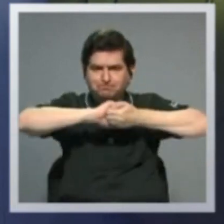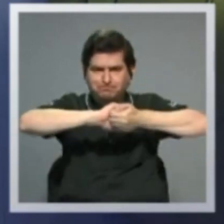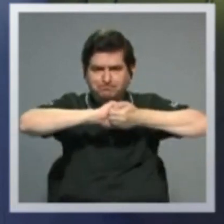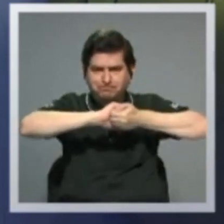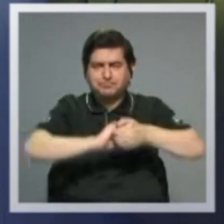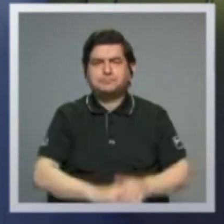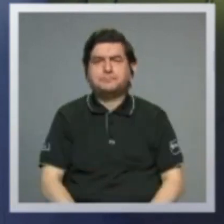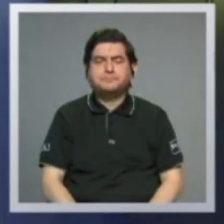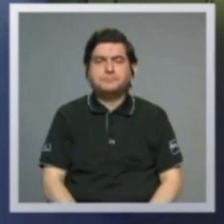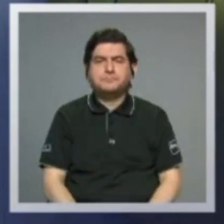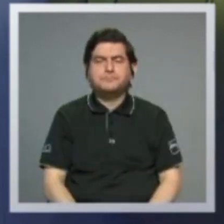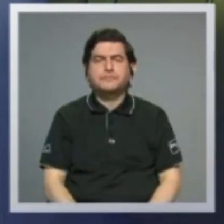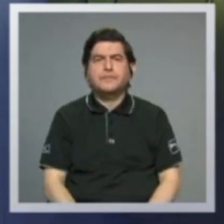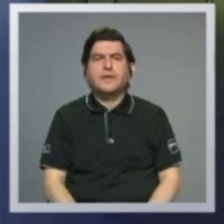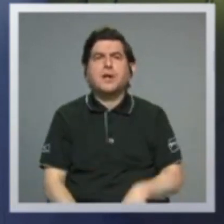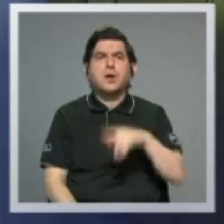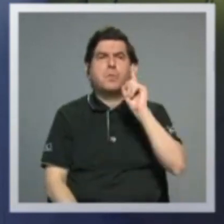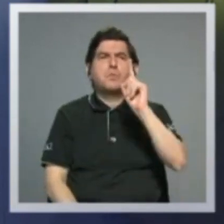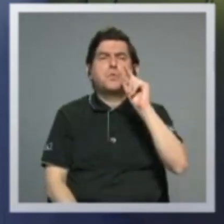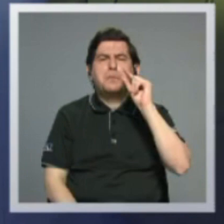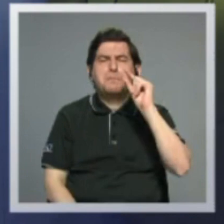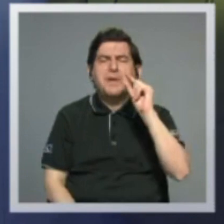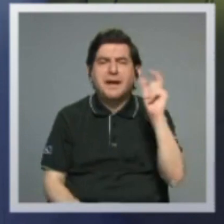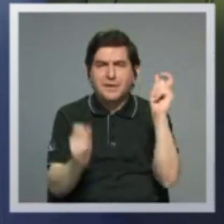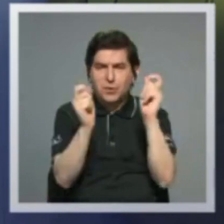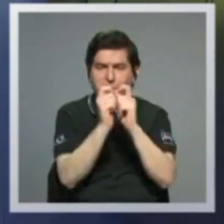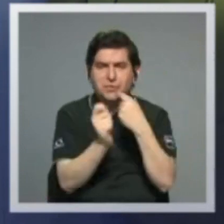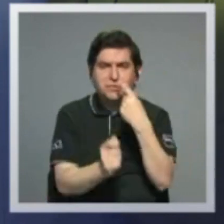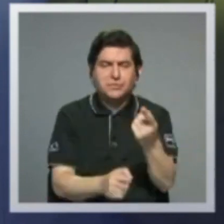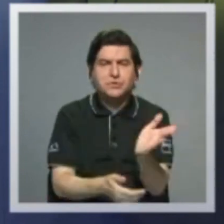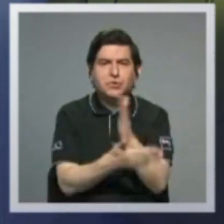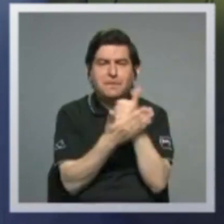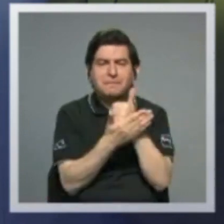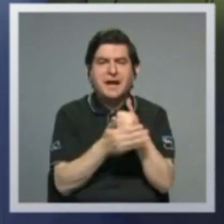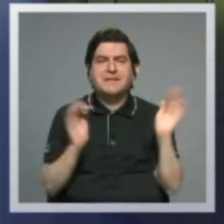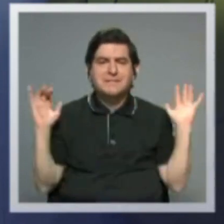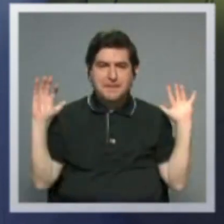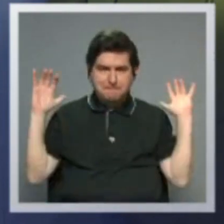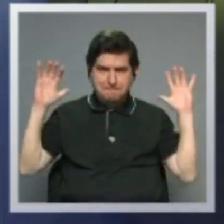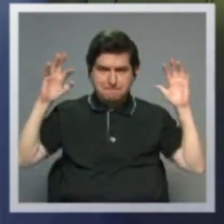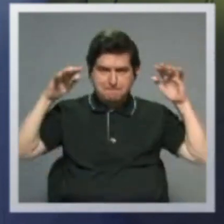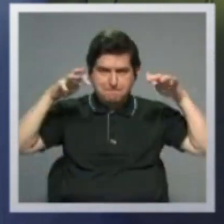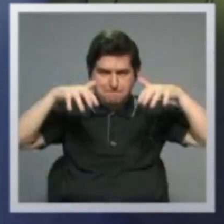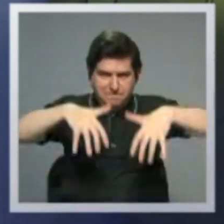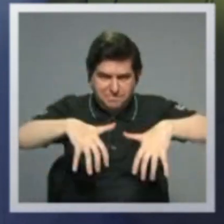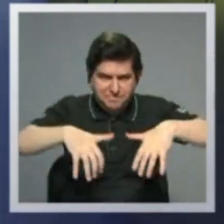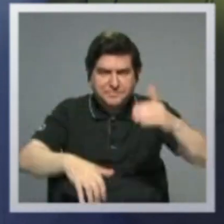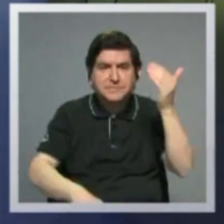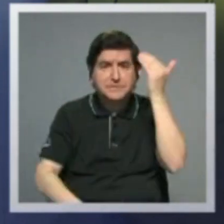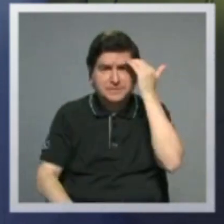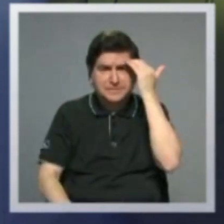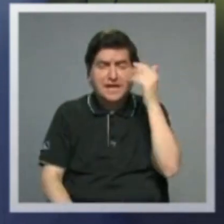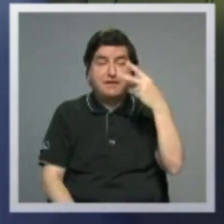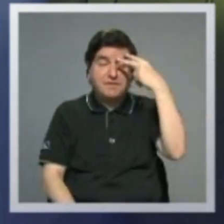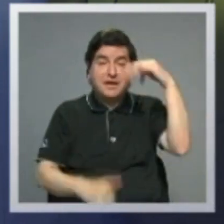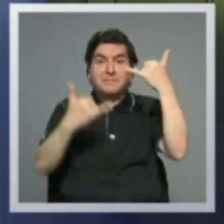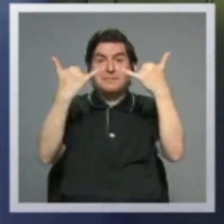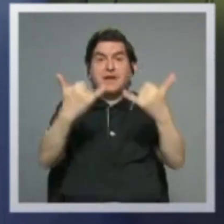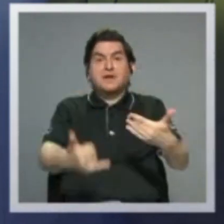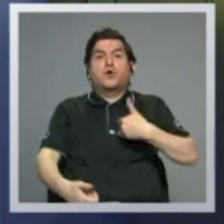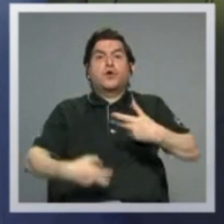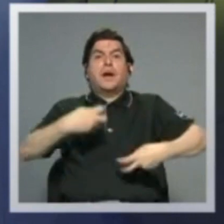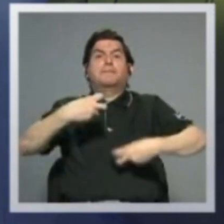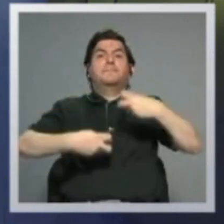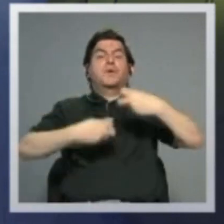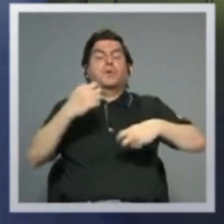Hablemos nada más, por tocar un breve punto, la parte de la migración. Nosotros sabemos, México ahora tiene